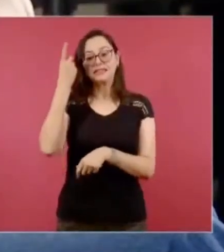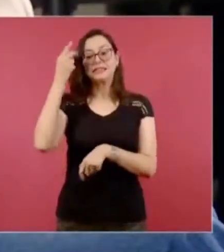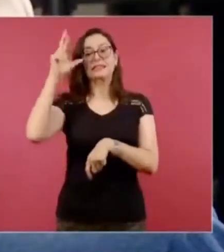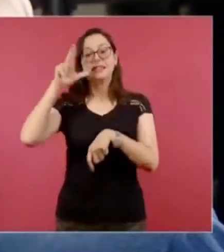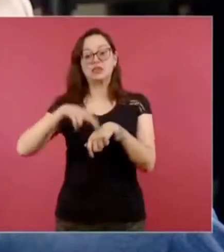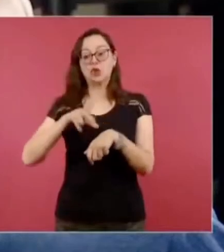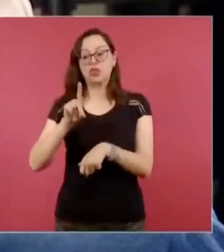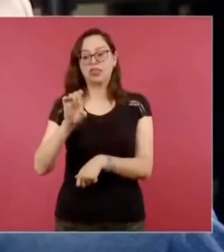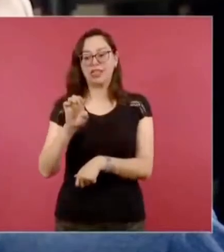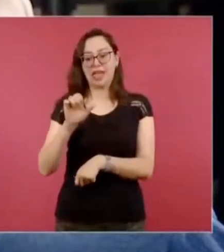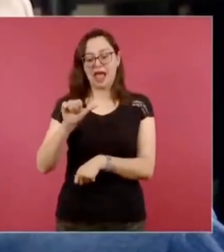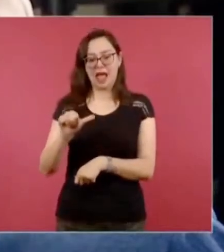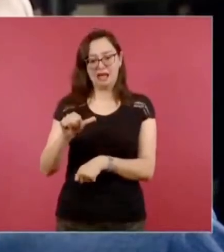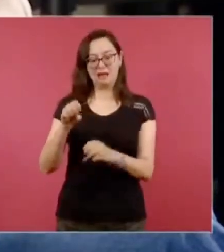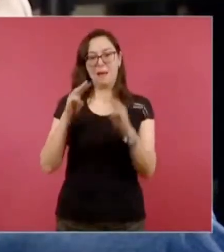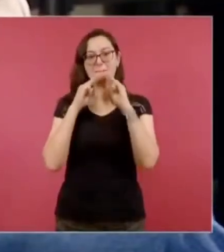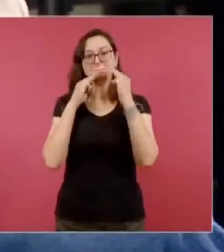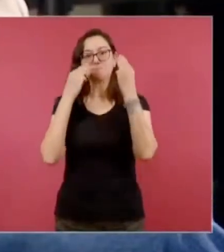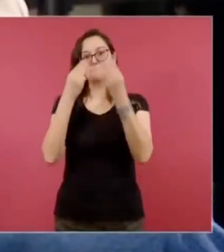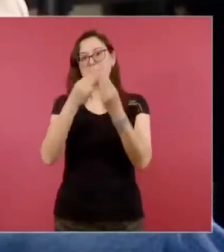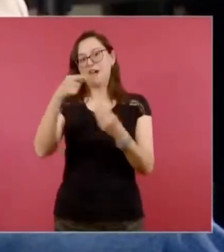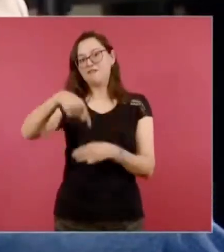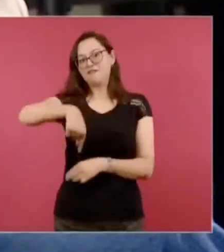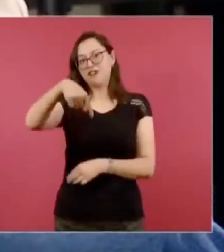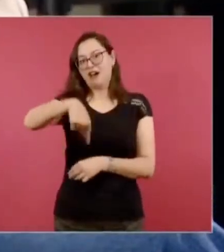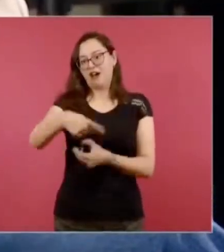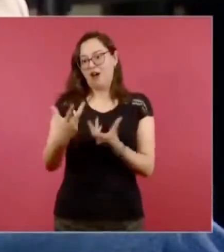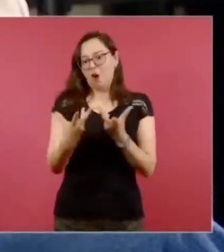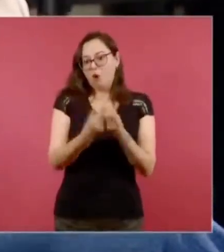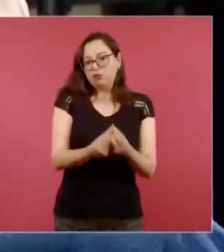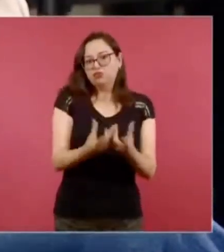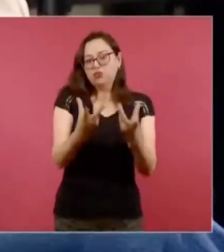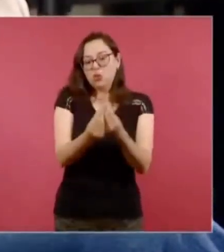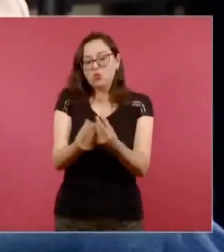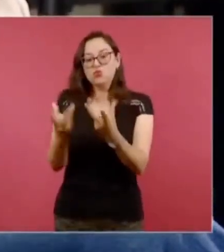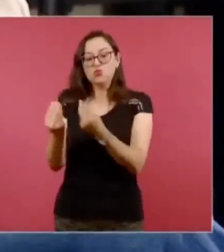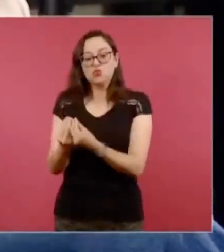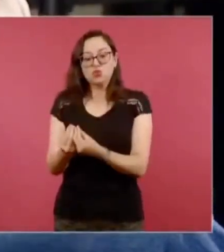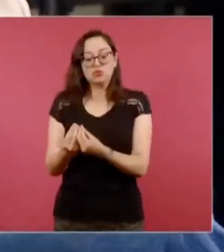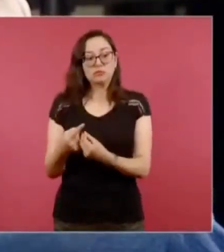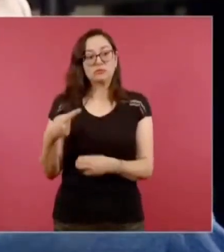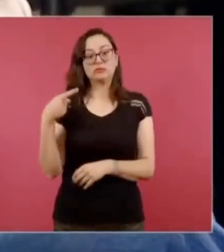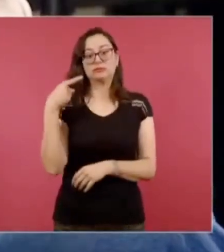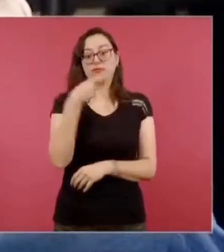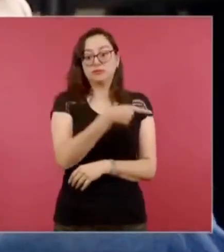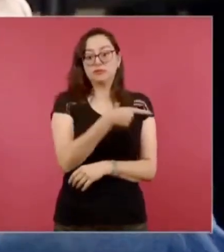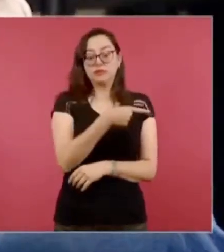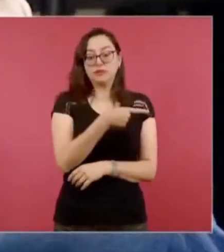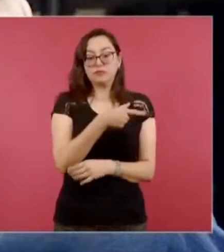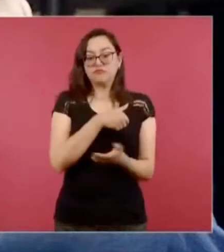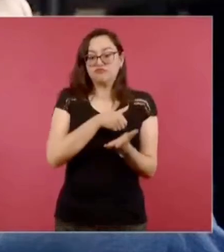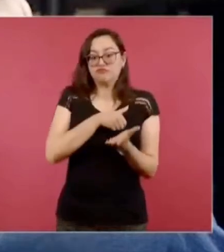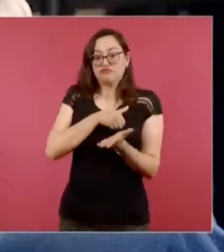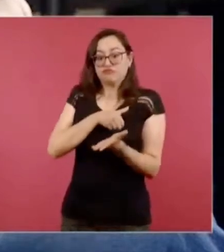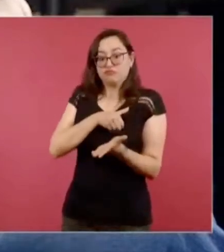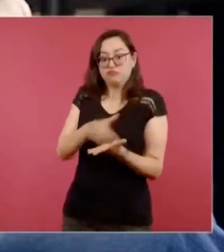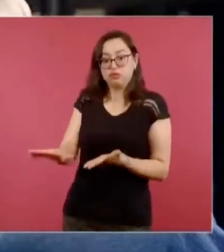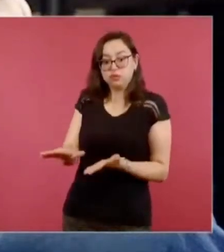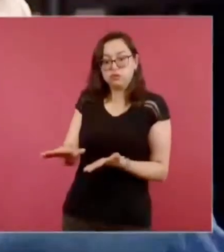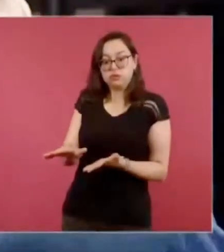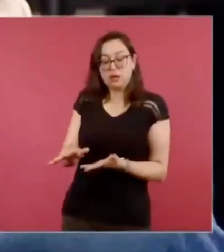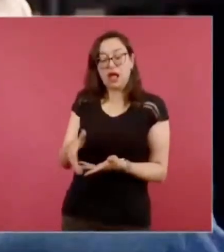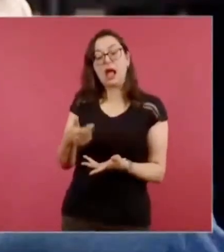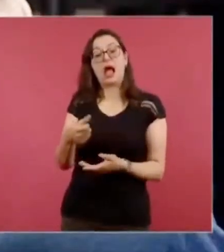Washington porque él se reunía con los sicarios. Y el periódico New York Times ayer le dio a usted la vuelta y le